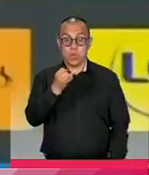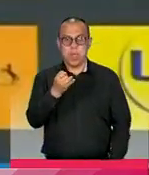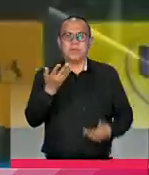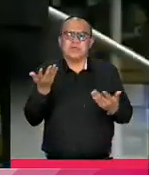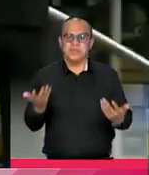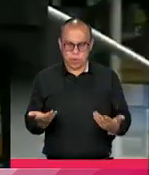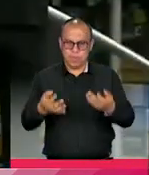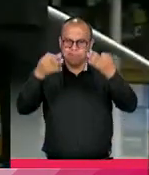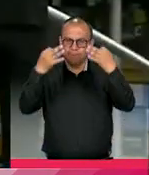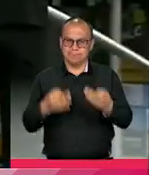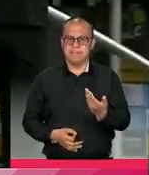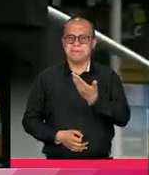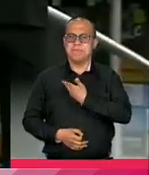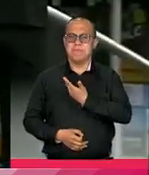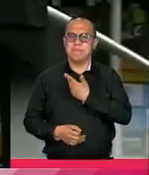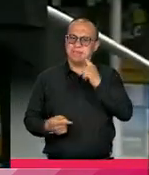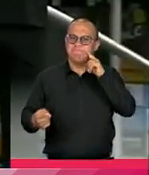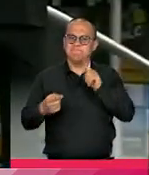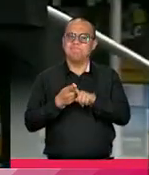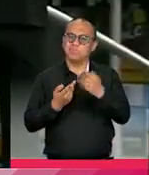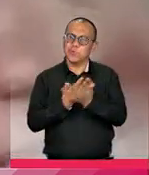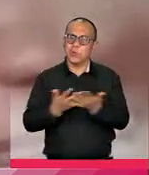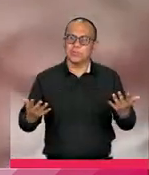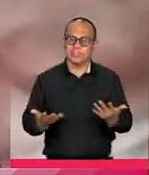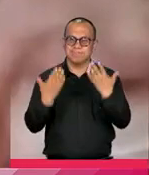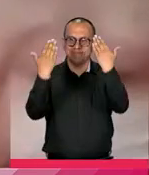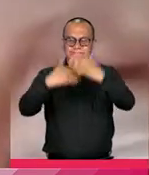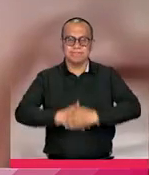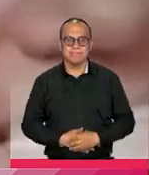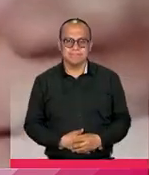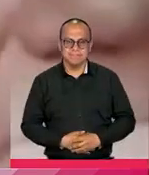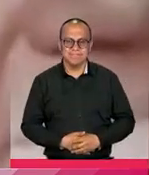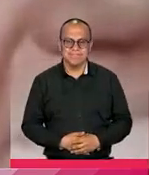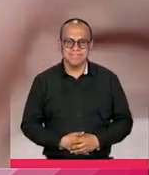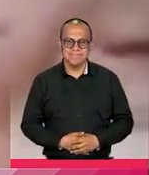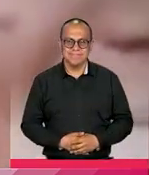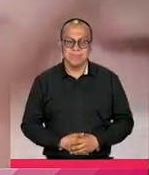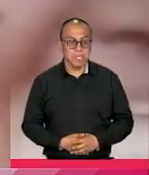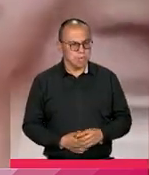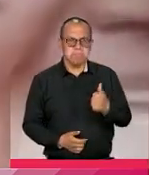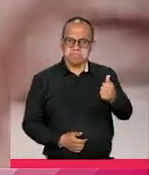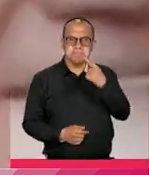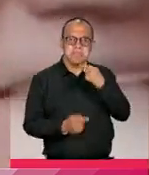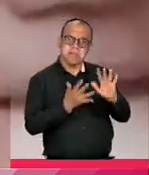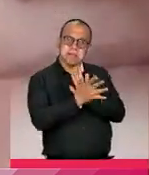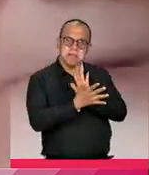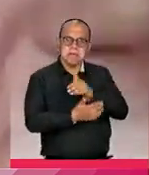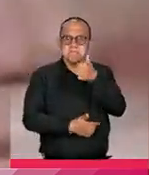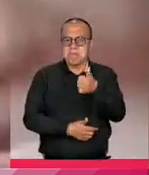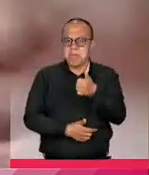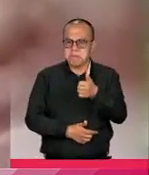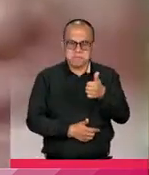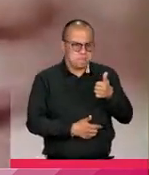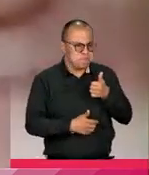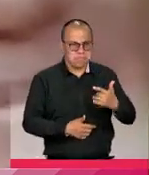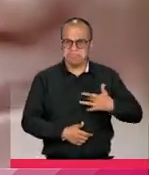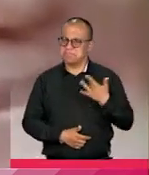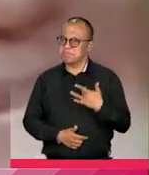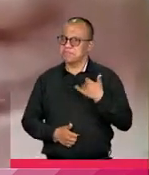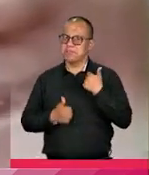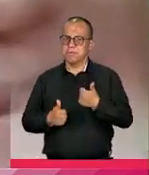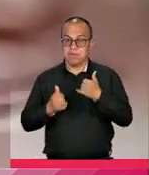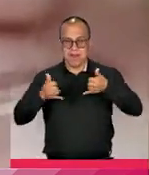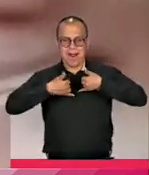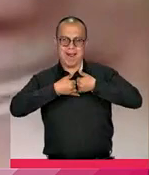Soachuno le ratificó a su mamá que venían grandes cosas. Me dijo que estaba bien, que estaba en masaje, que se sentía muy bien,